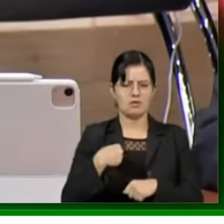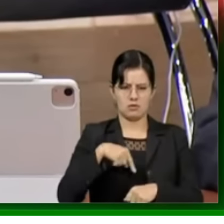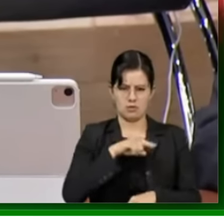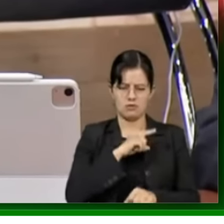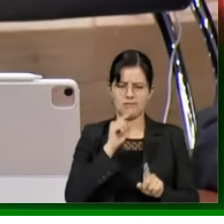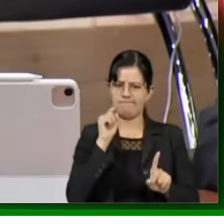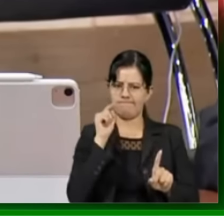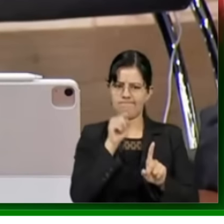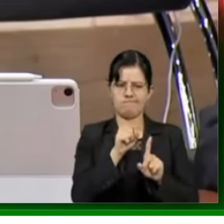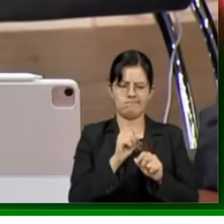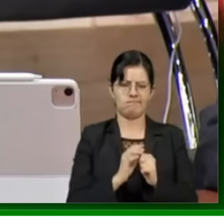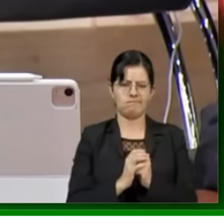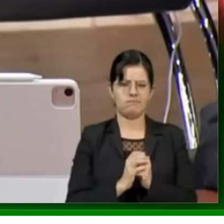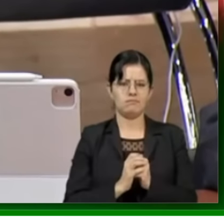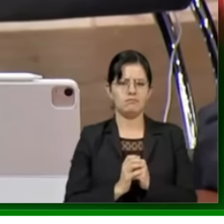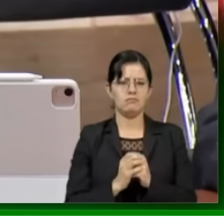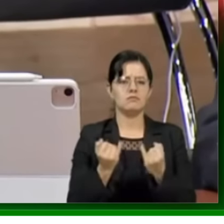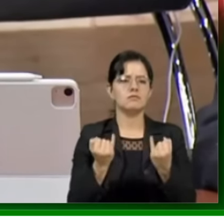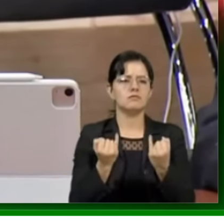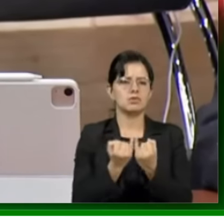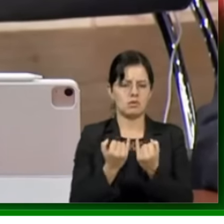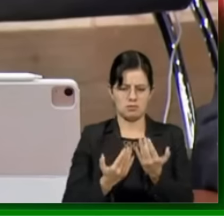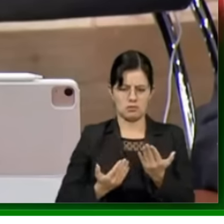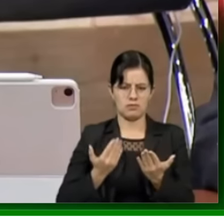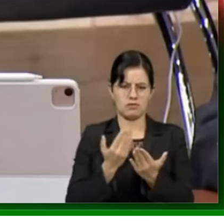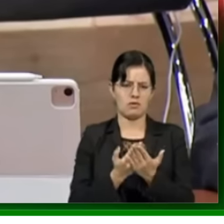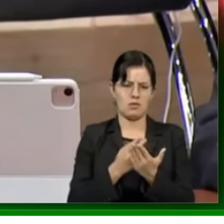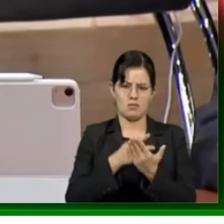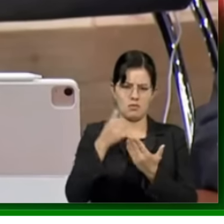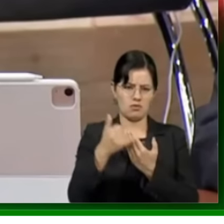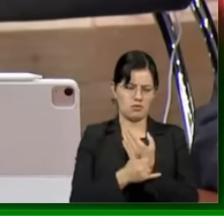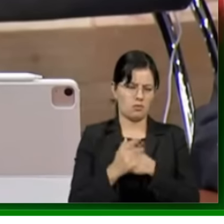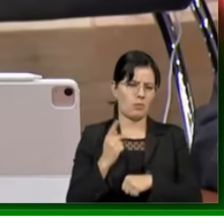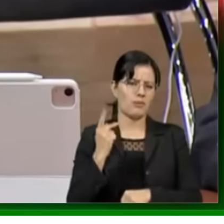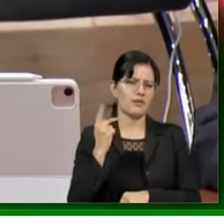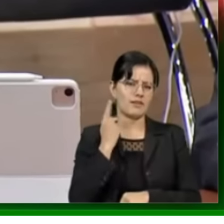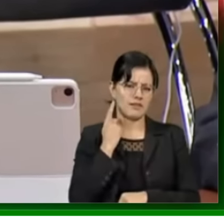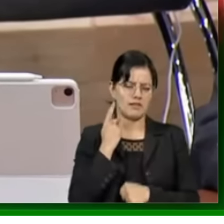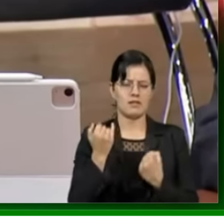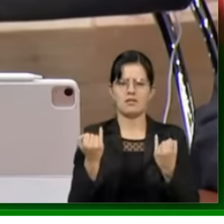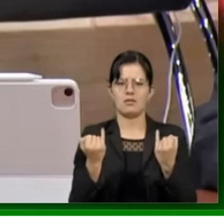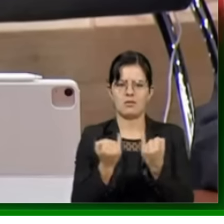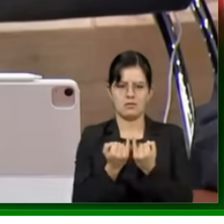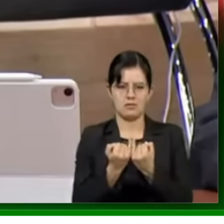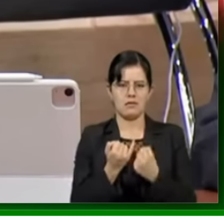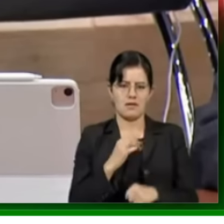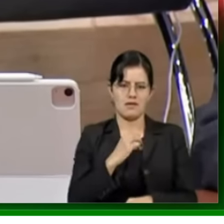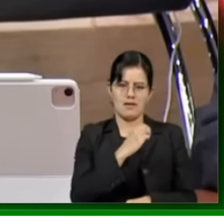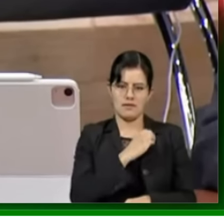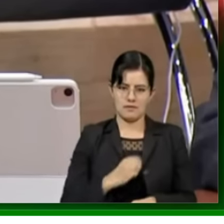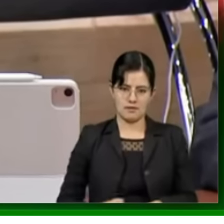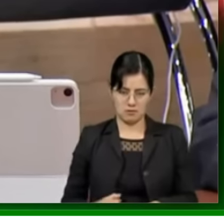causas y en nuestra oferta y plataforma política así como nuestros